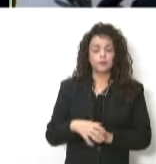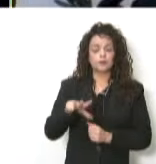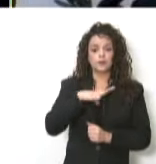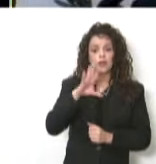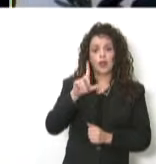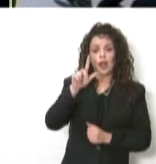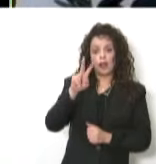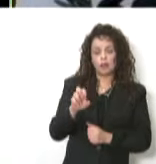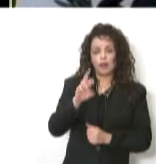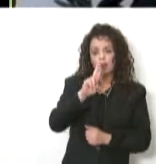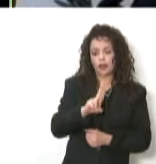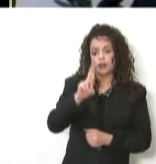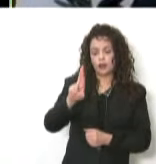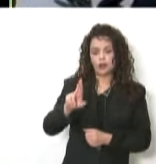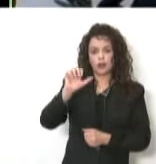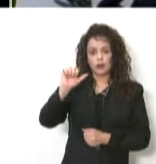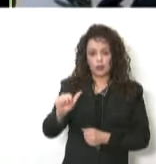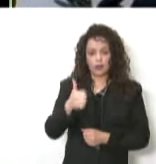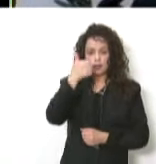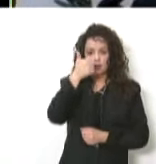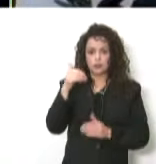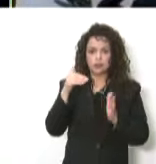clave RRA